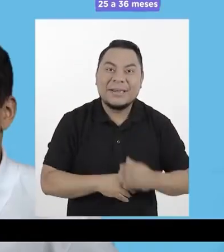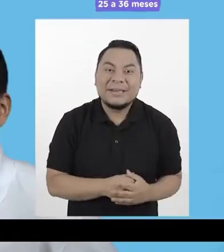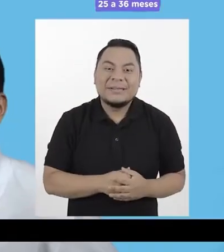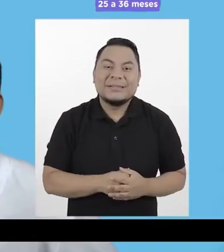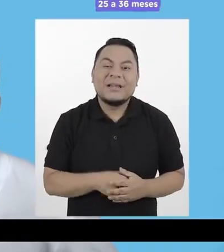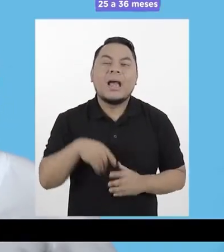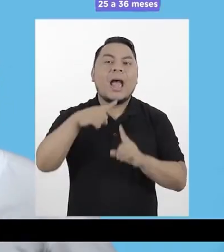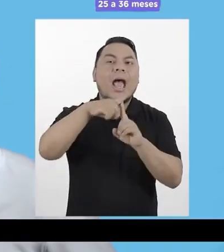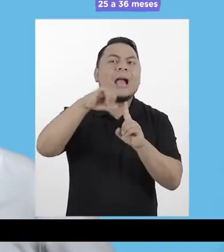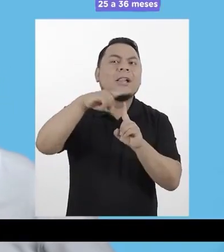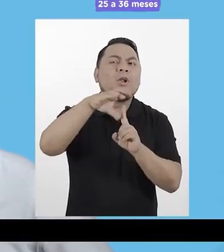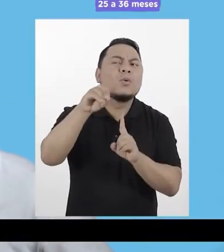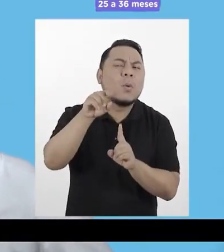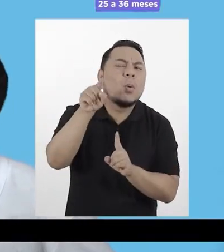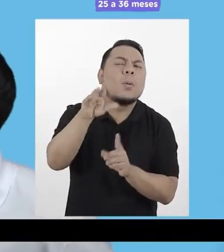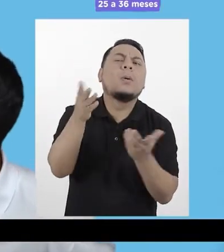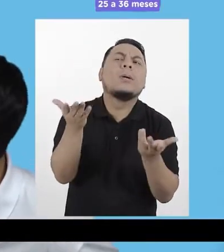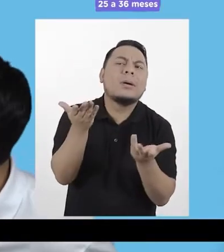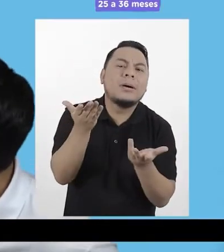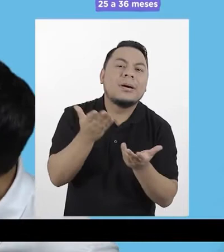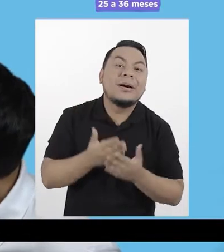programa. ¿Tito?